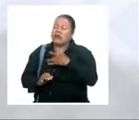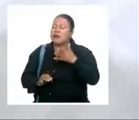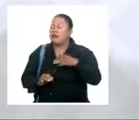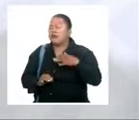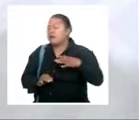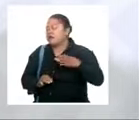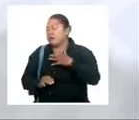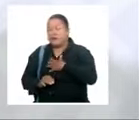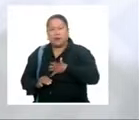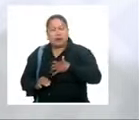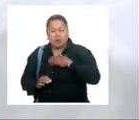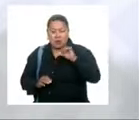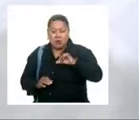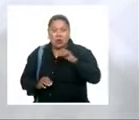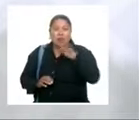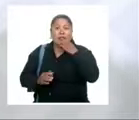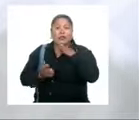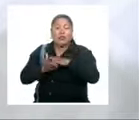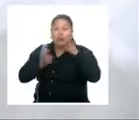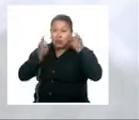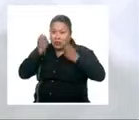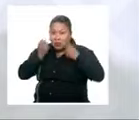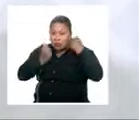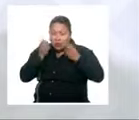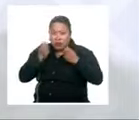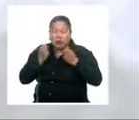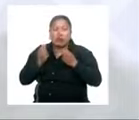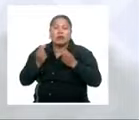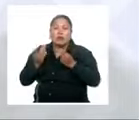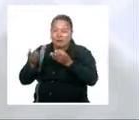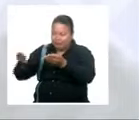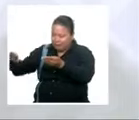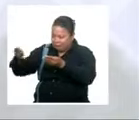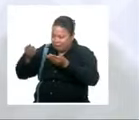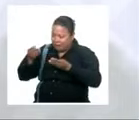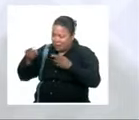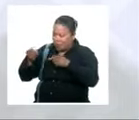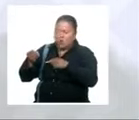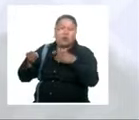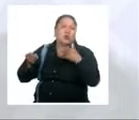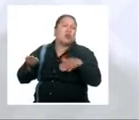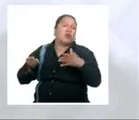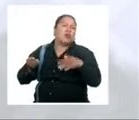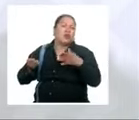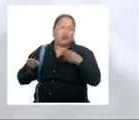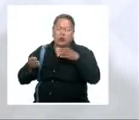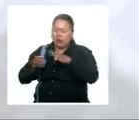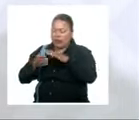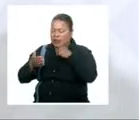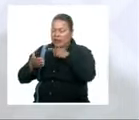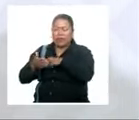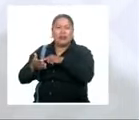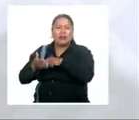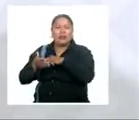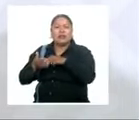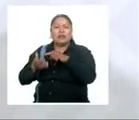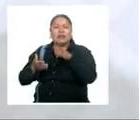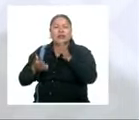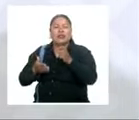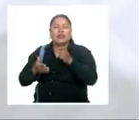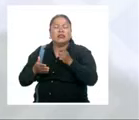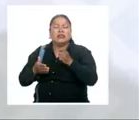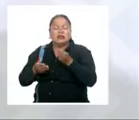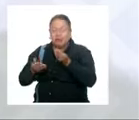que el día de hoy el secretario de Turismo nos haya otorgado este nombramiento, esta